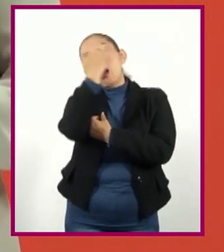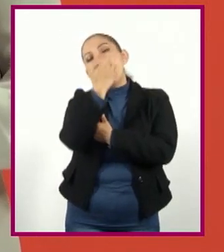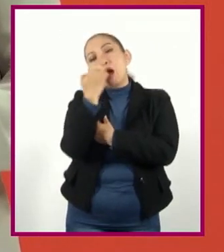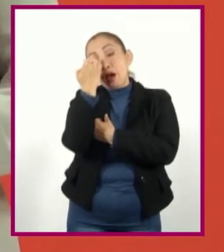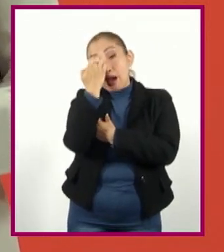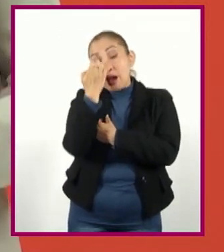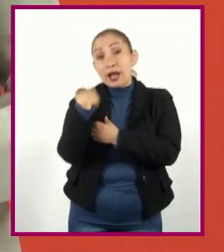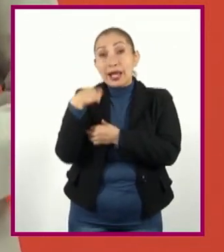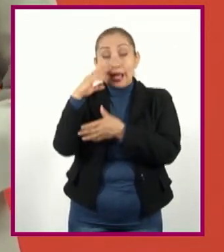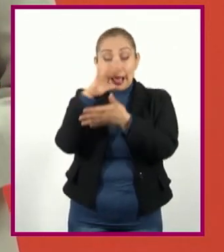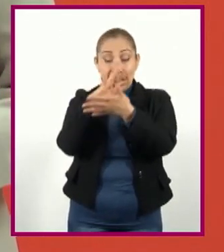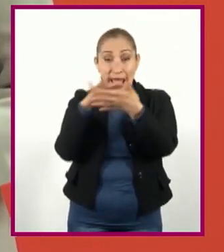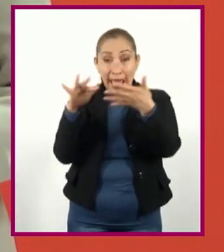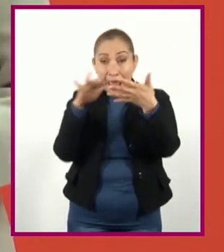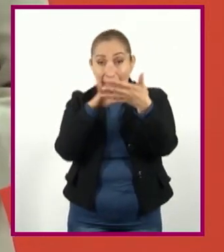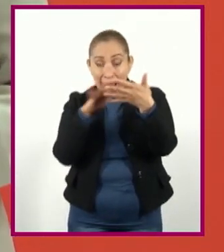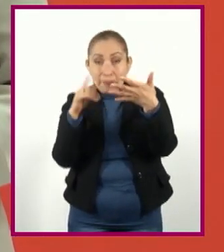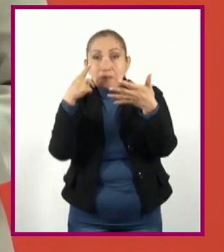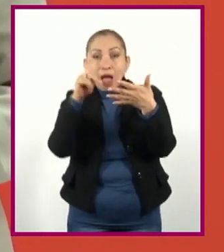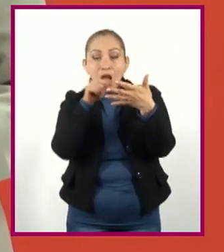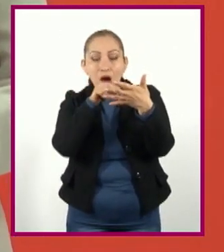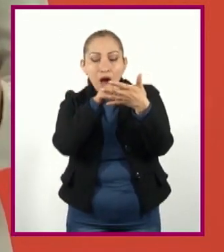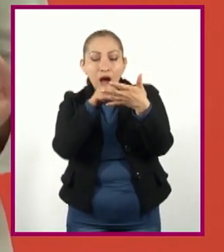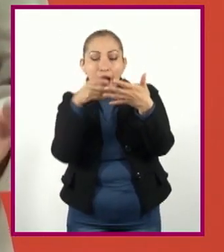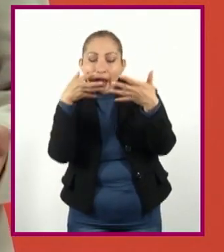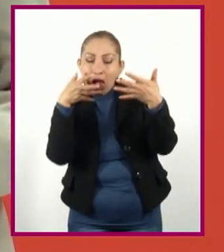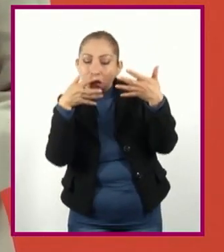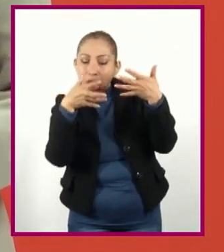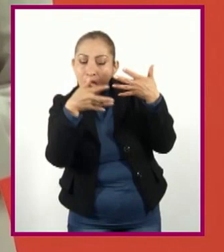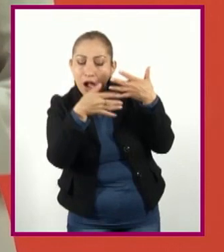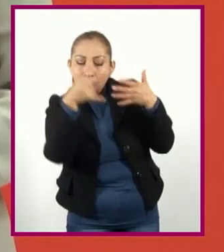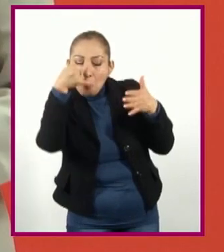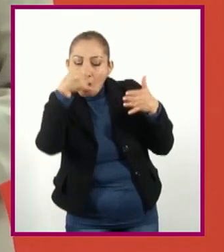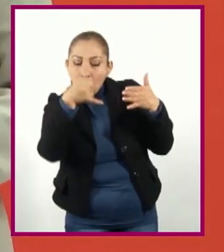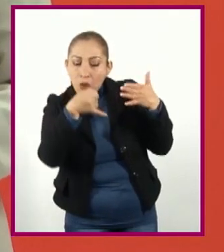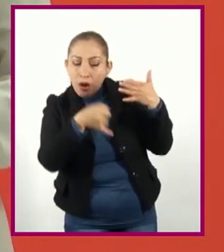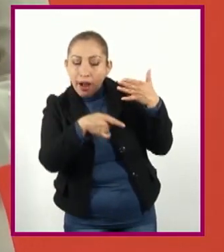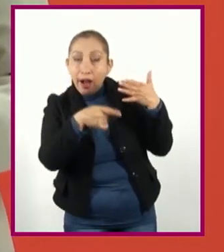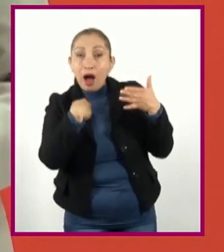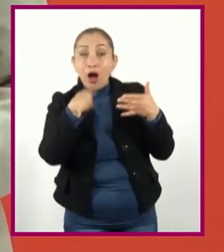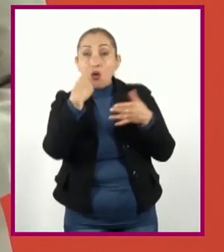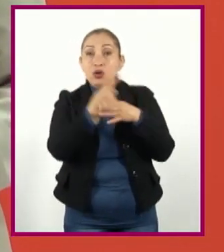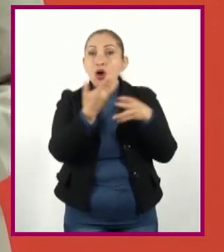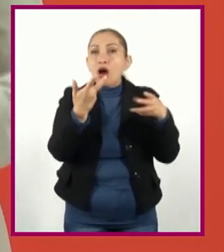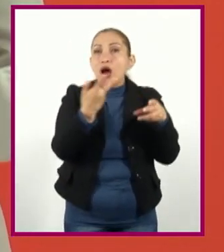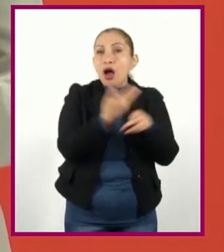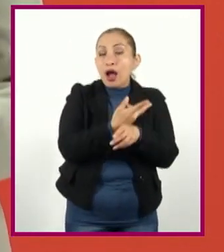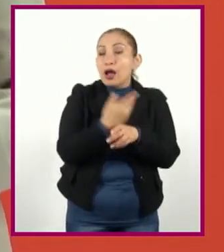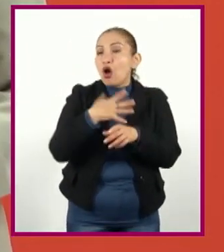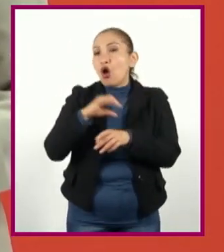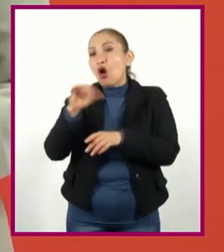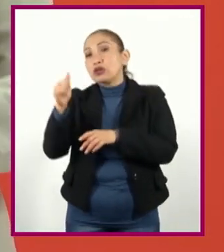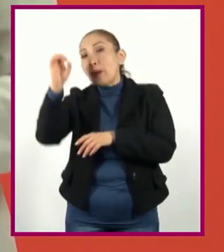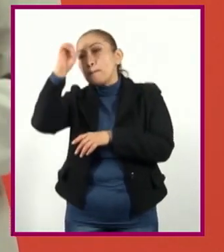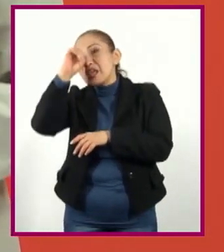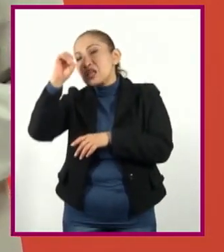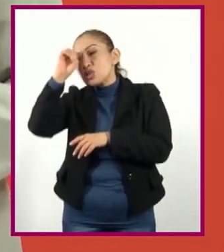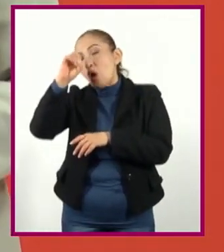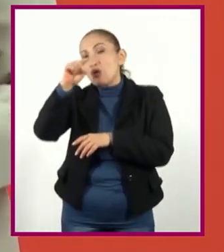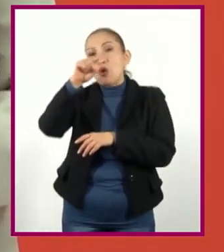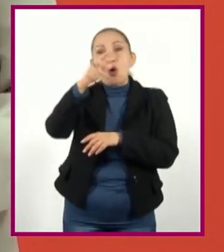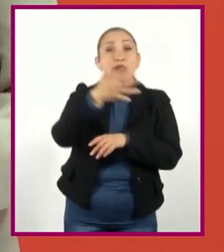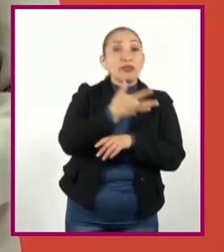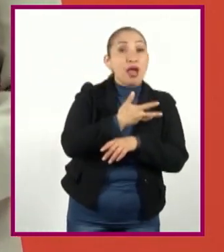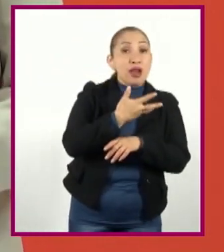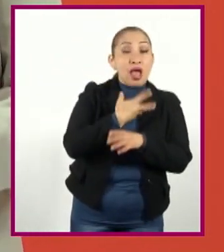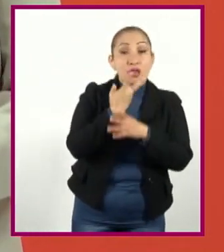leer entre líneas permite identificar a las noticias que solo contienen hechos, a las que contienen opiniones y las que